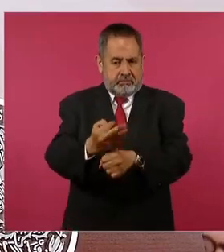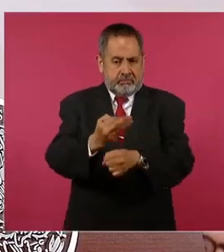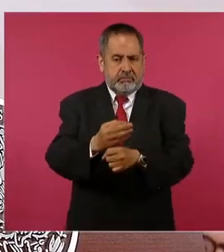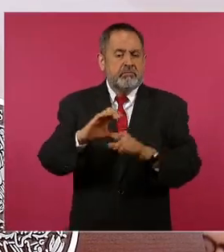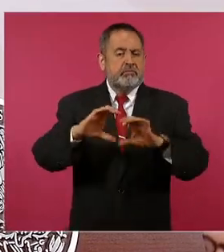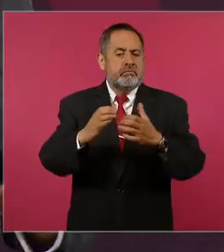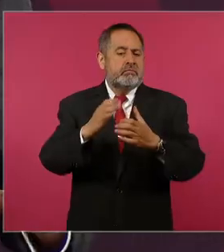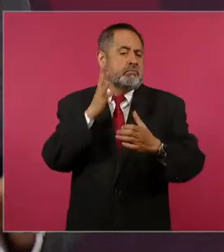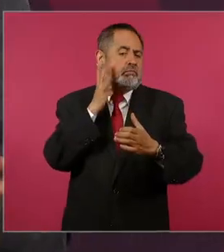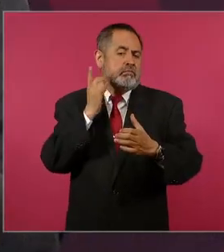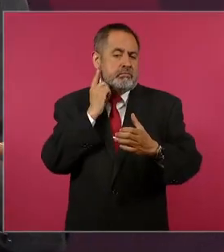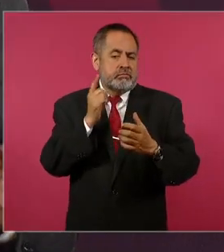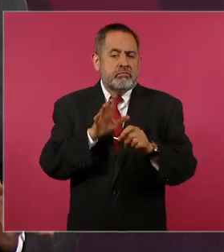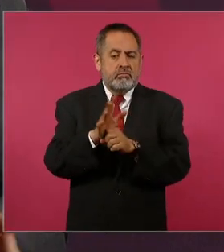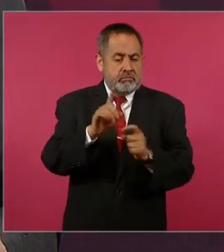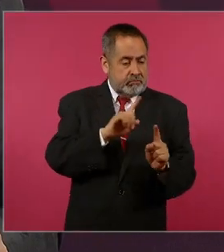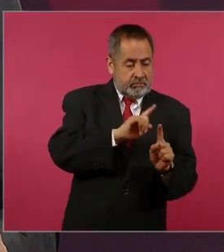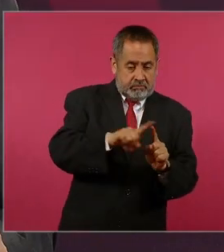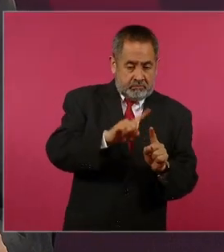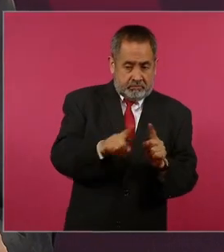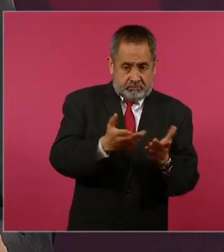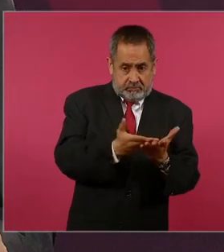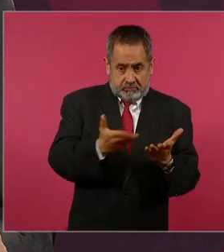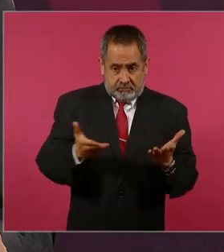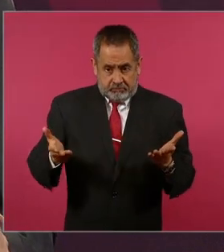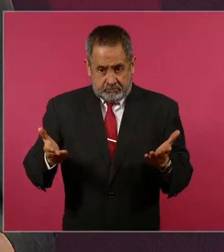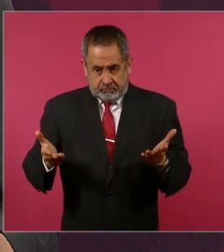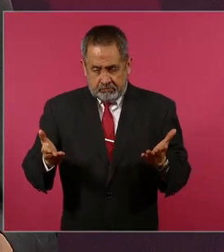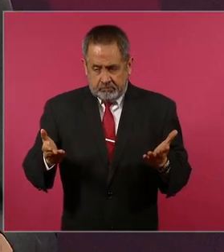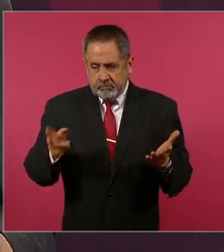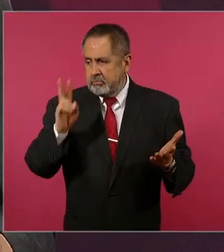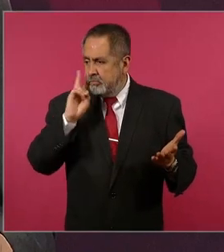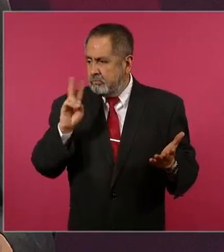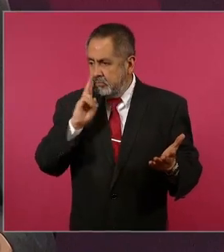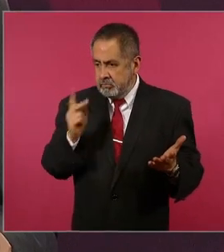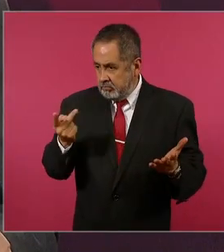ver, ¿cuáles de esas iniciativas podemos